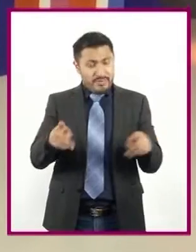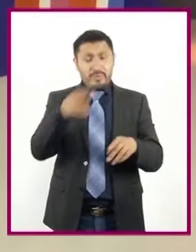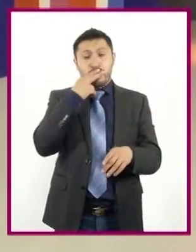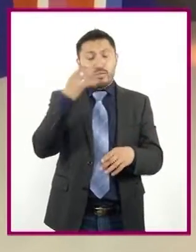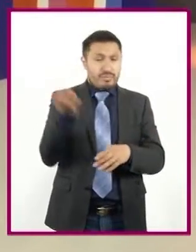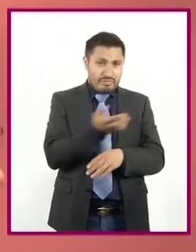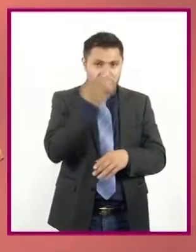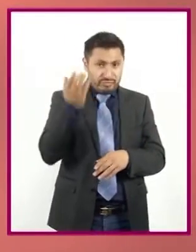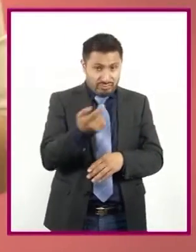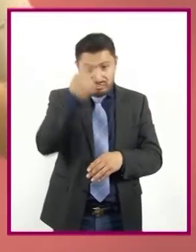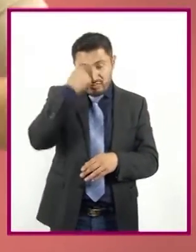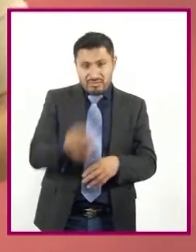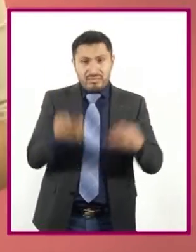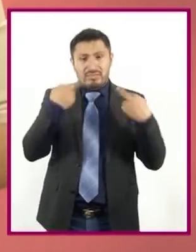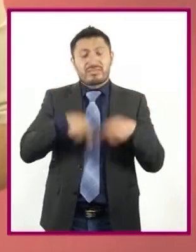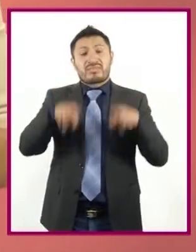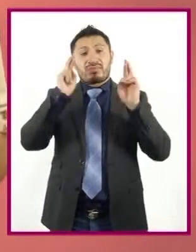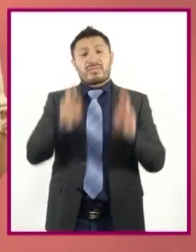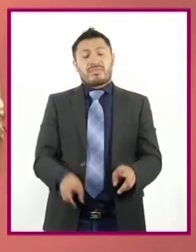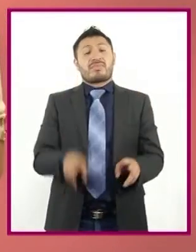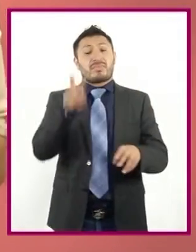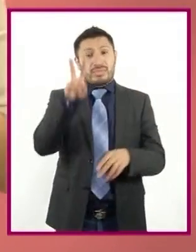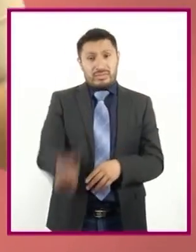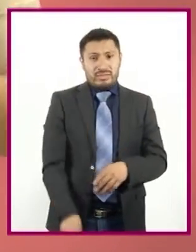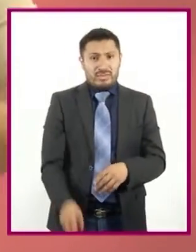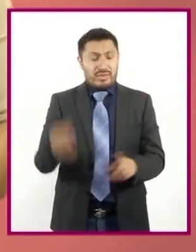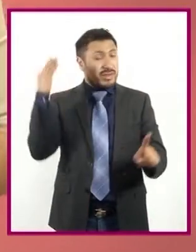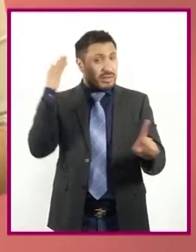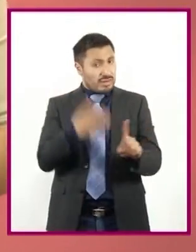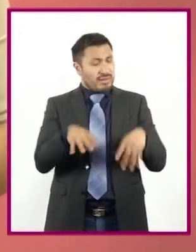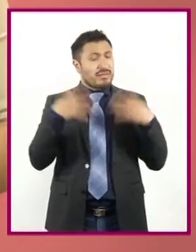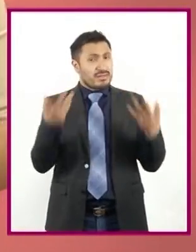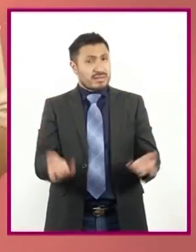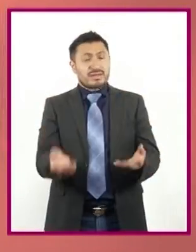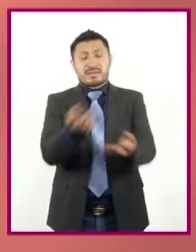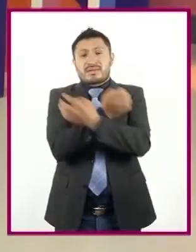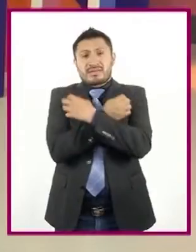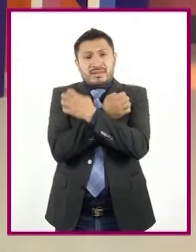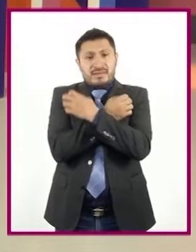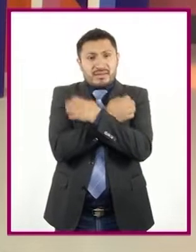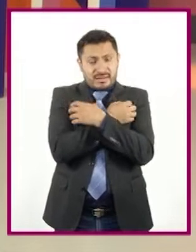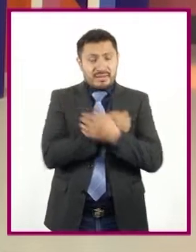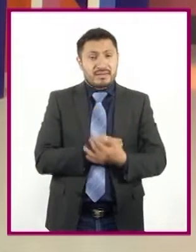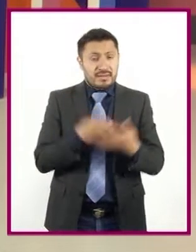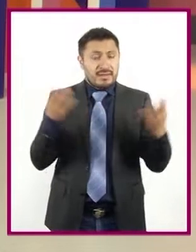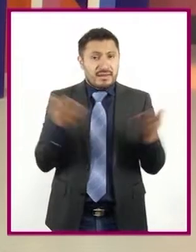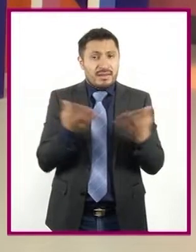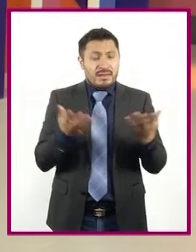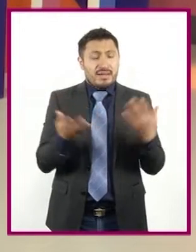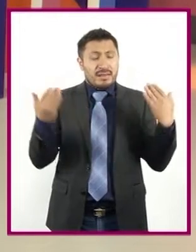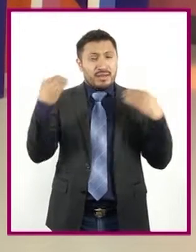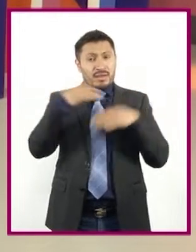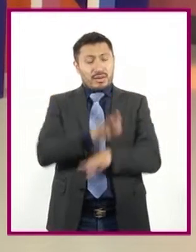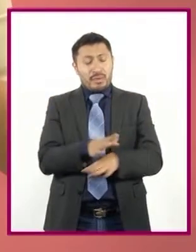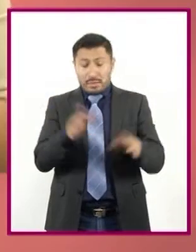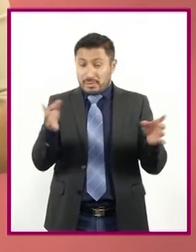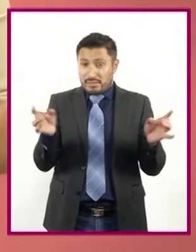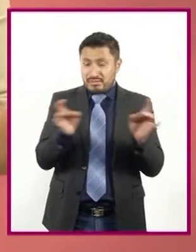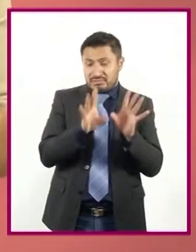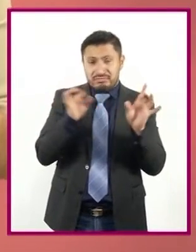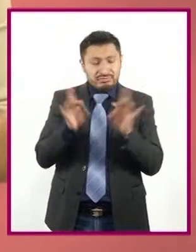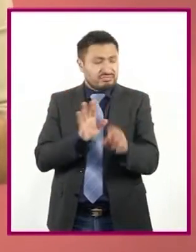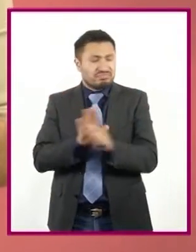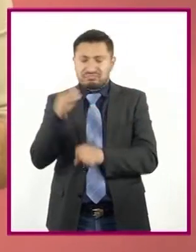uso común para representar la realidad. Su propósito es educativo. Hacen referencia a situaciones que